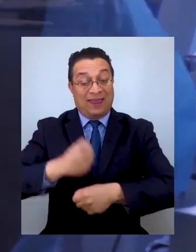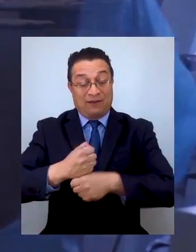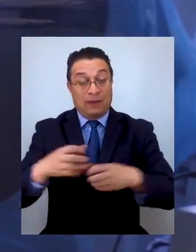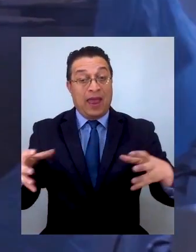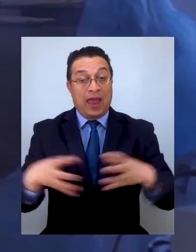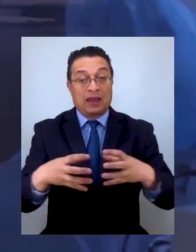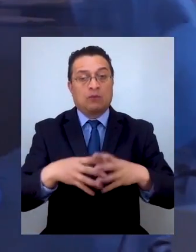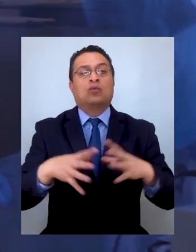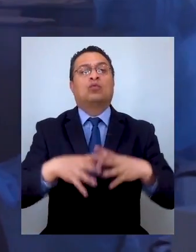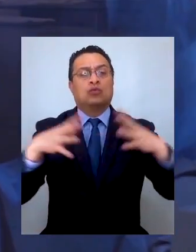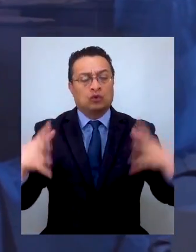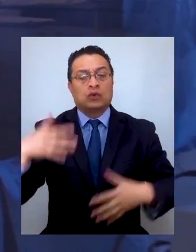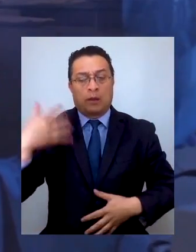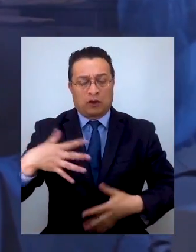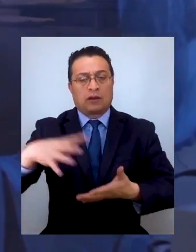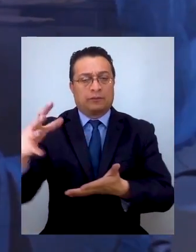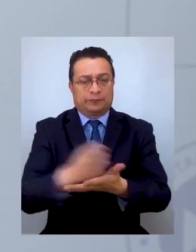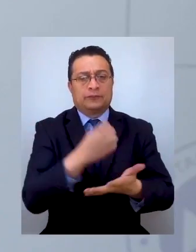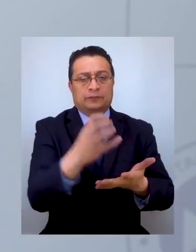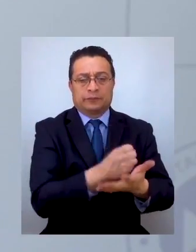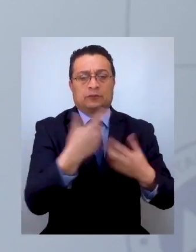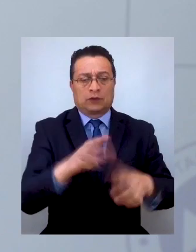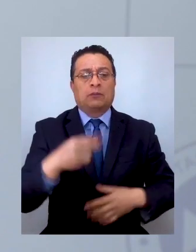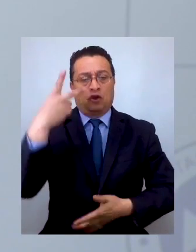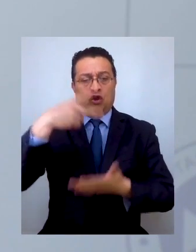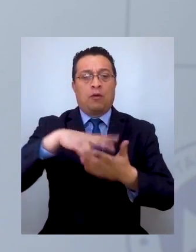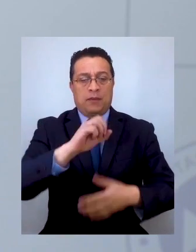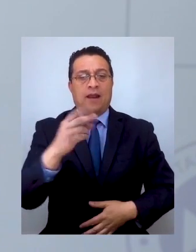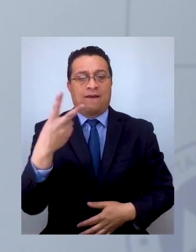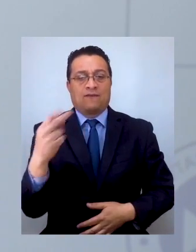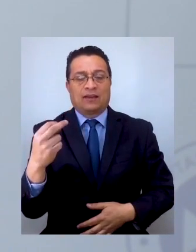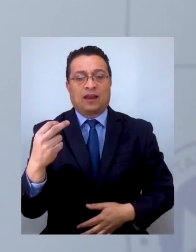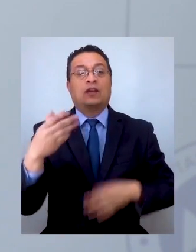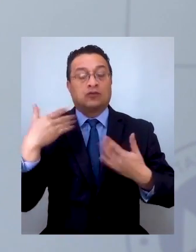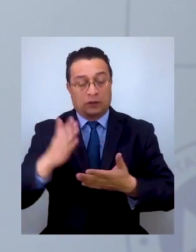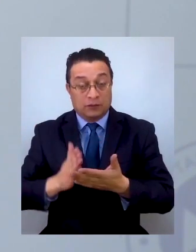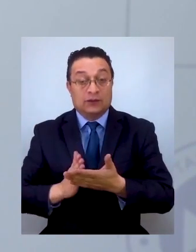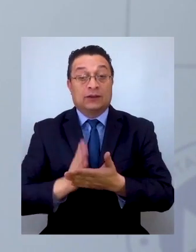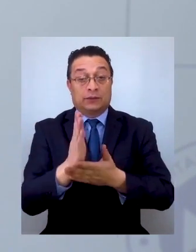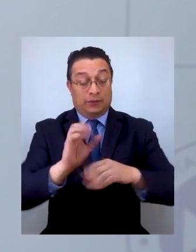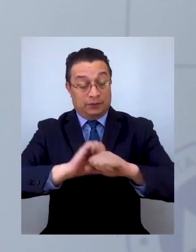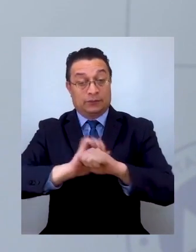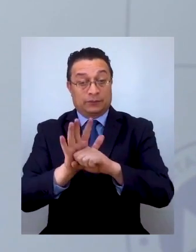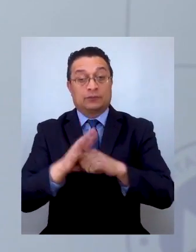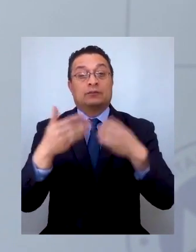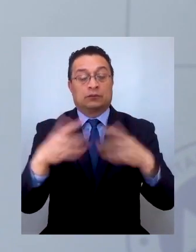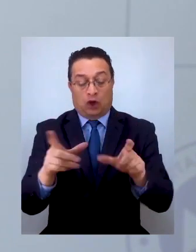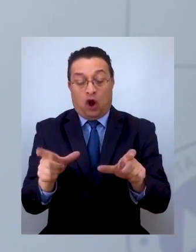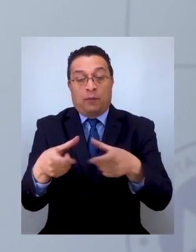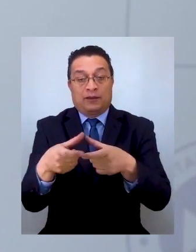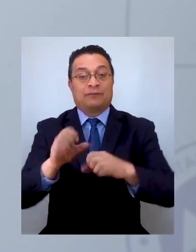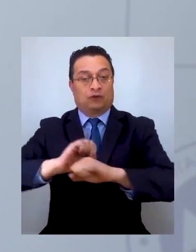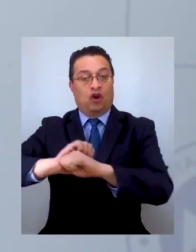El trabajo en equipo fue fundamental para lograr los resultados que tuvimos durante el 2020. Desde que se inició la pandemia, realizamos